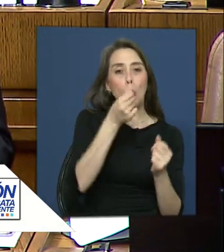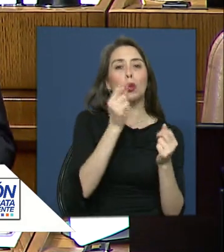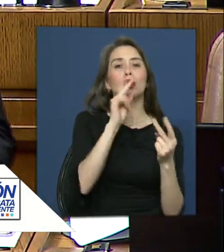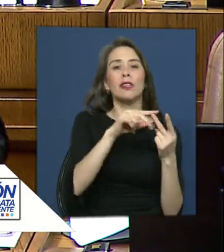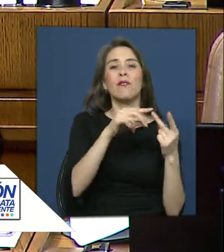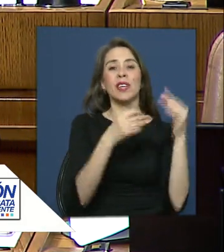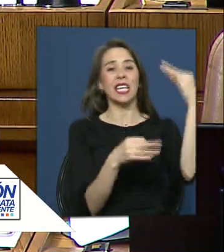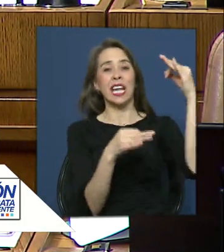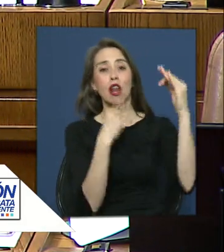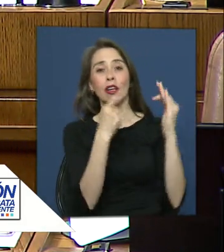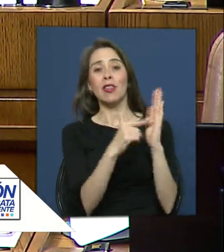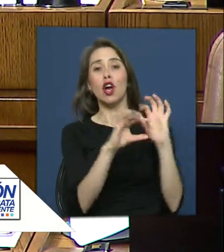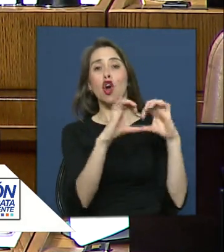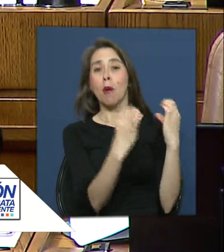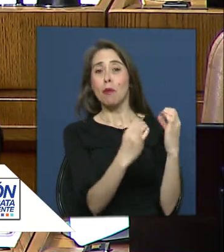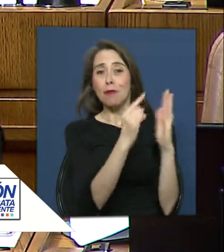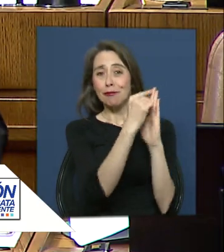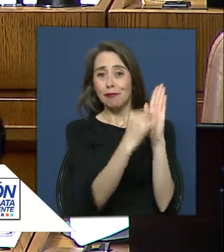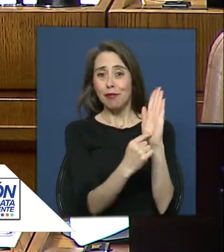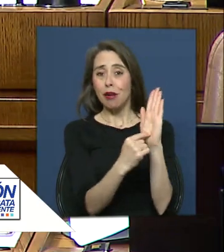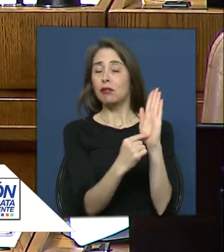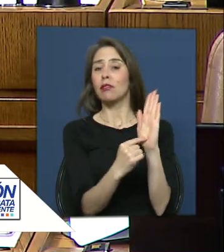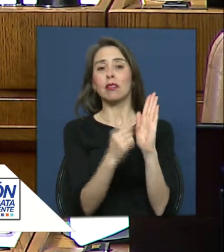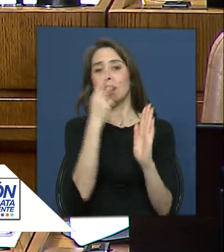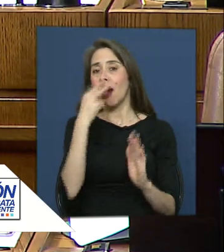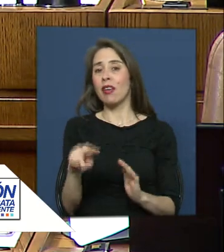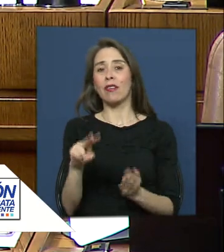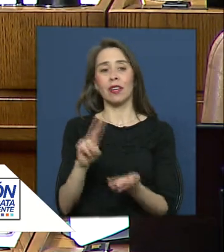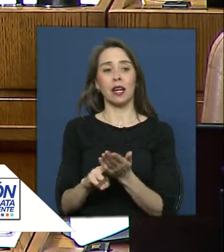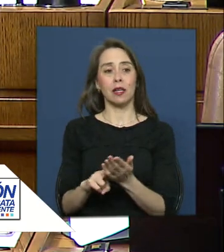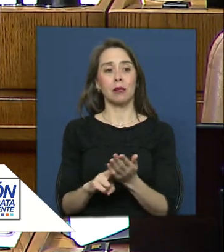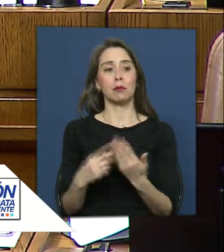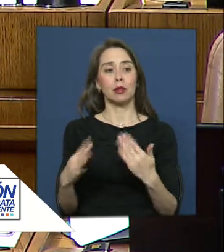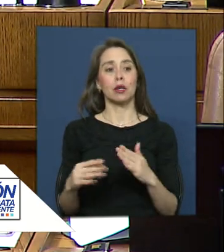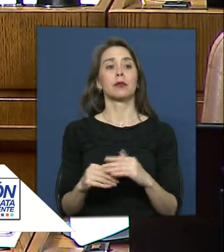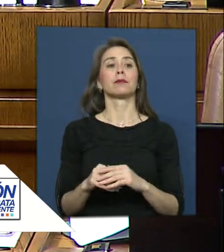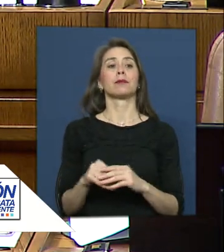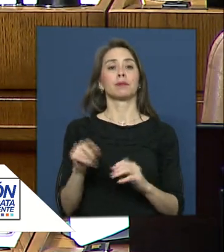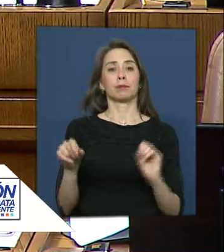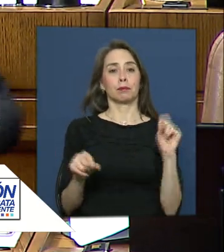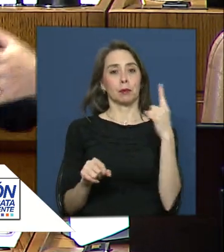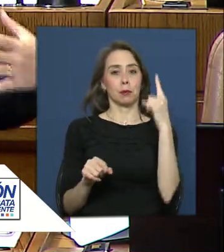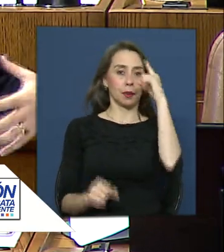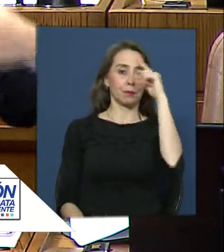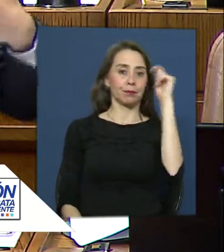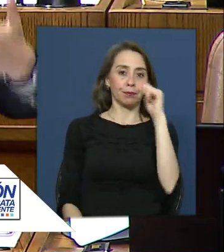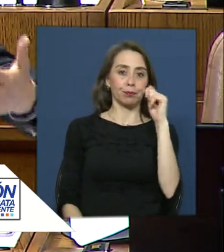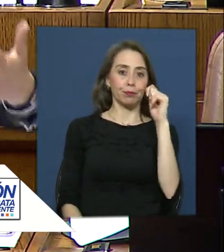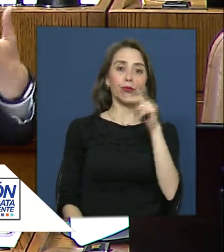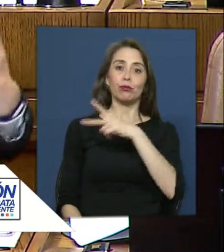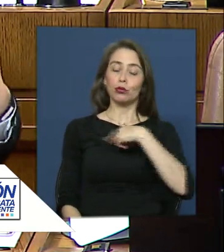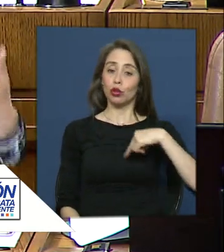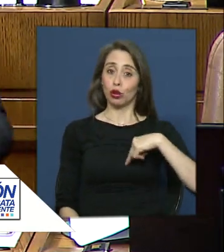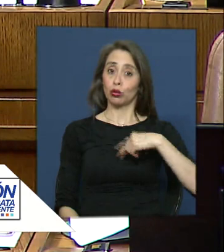cuestión completamente absurda y alejada de la realidad. Pero ahí está. Esa era parte de la primera hipótesis. De hecho, lo que